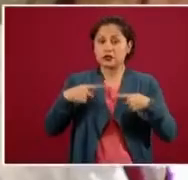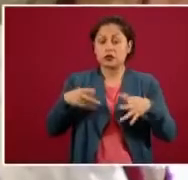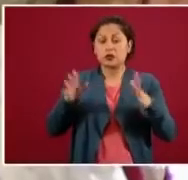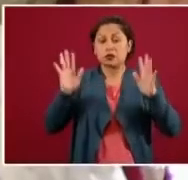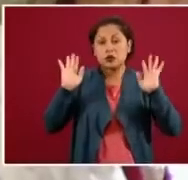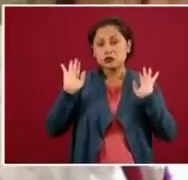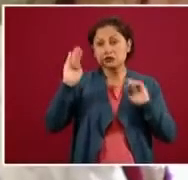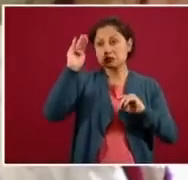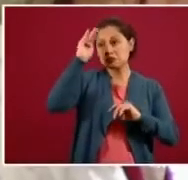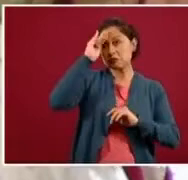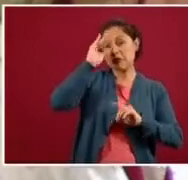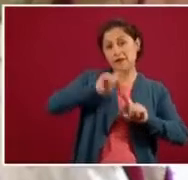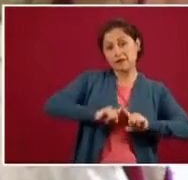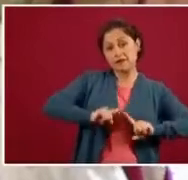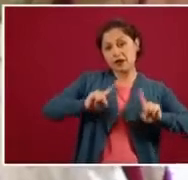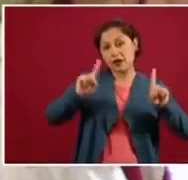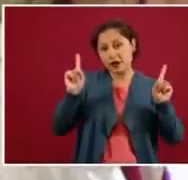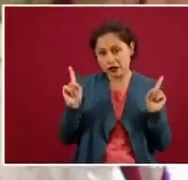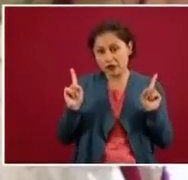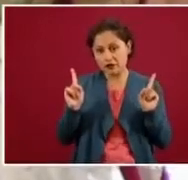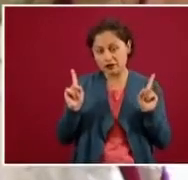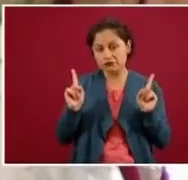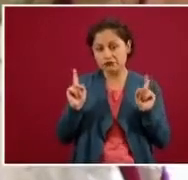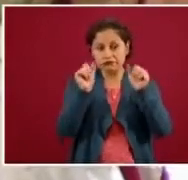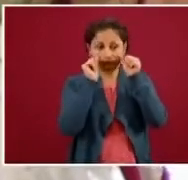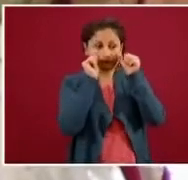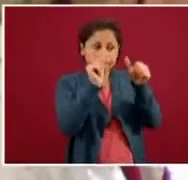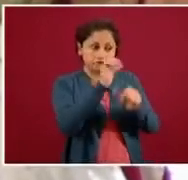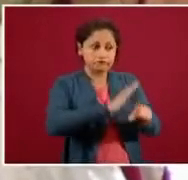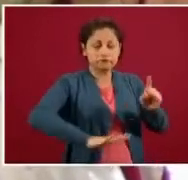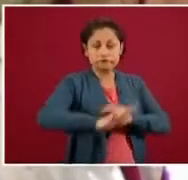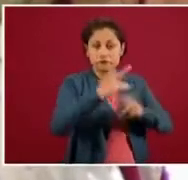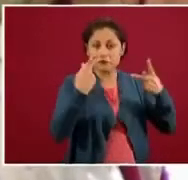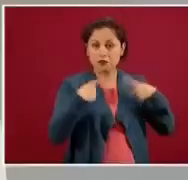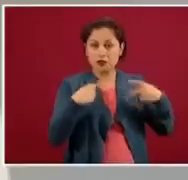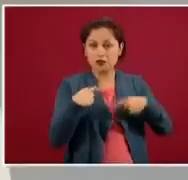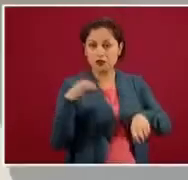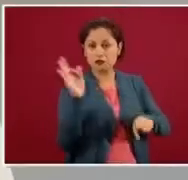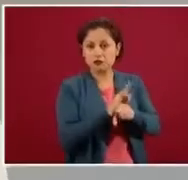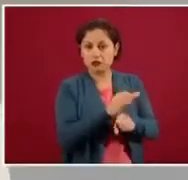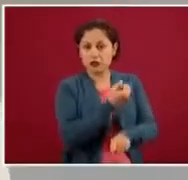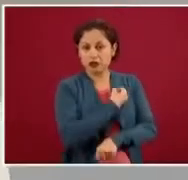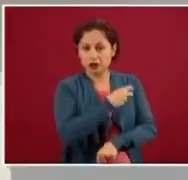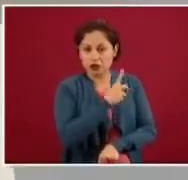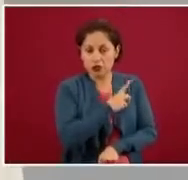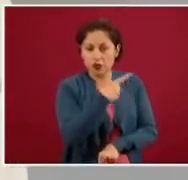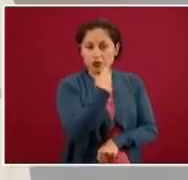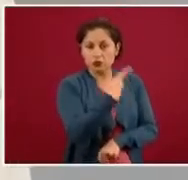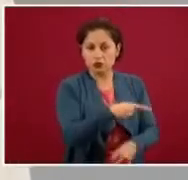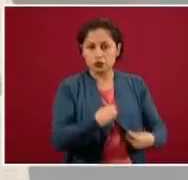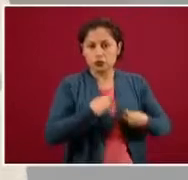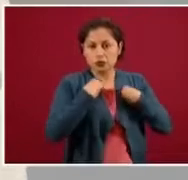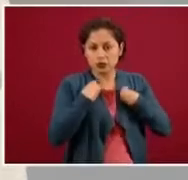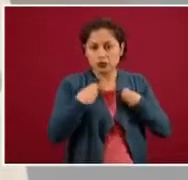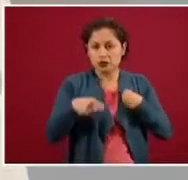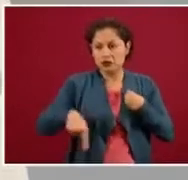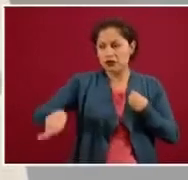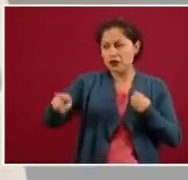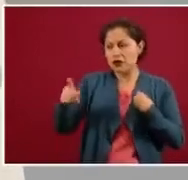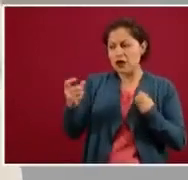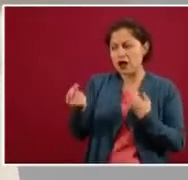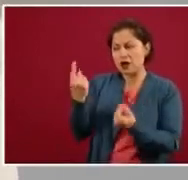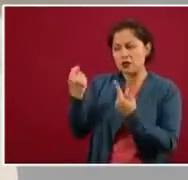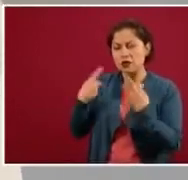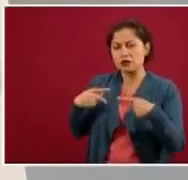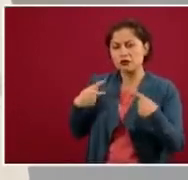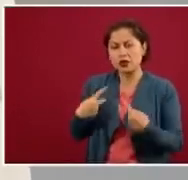del bienestar de las y los mexicanos, tienen necesidad de obstinarse en una agenda particular